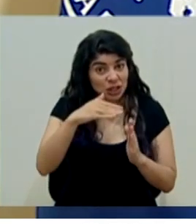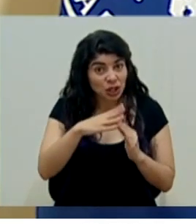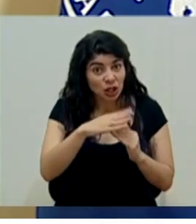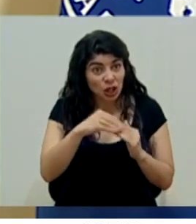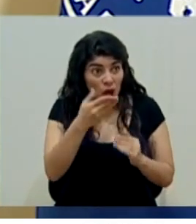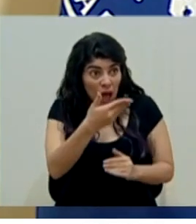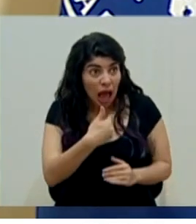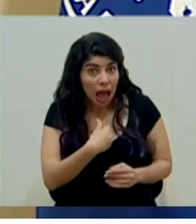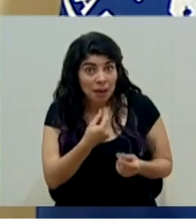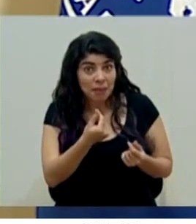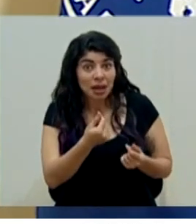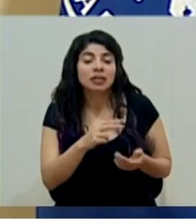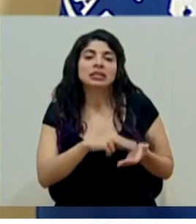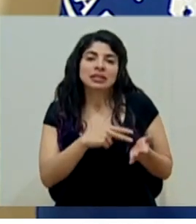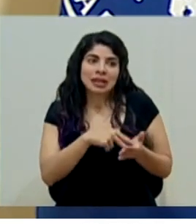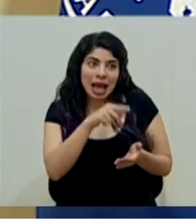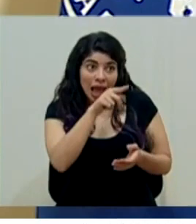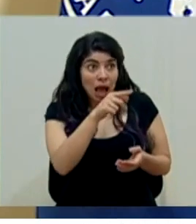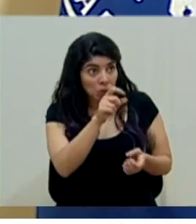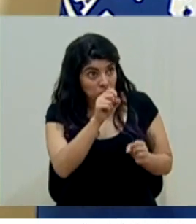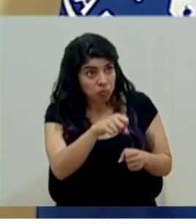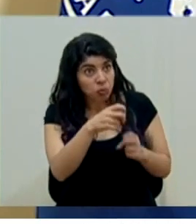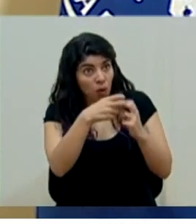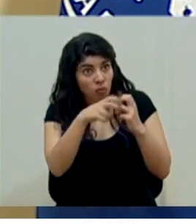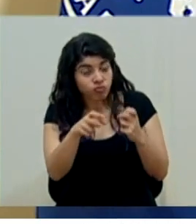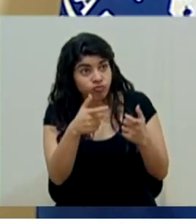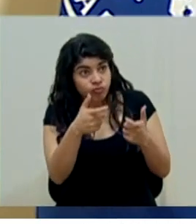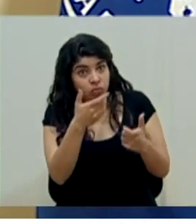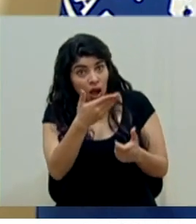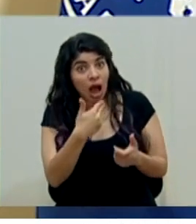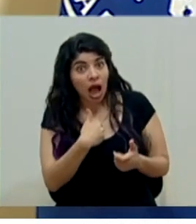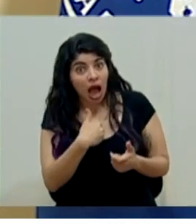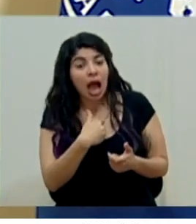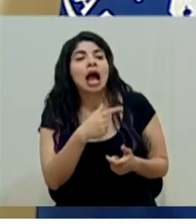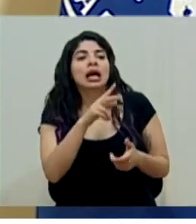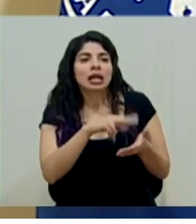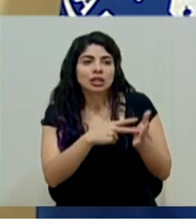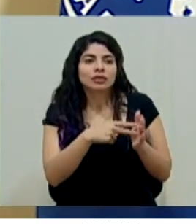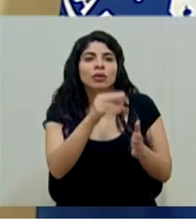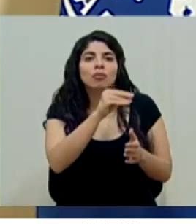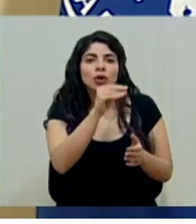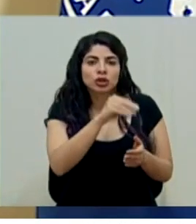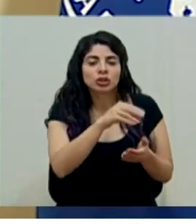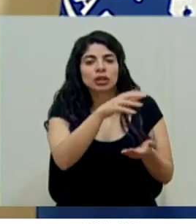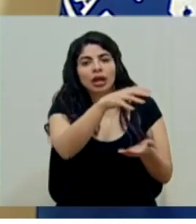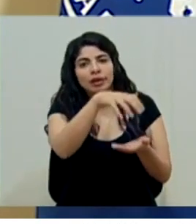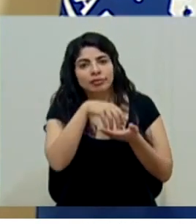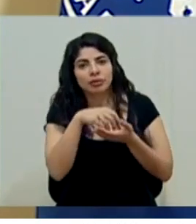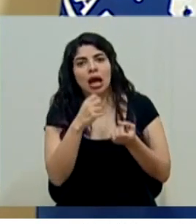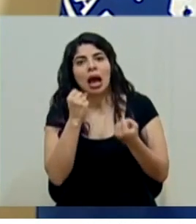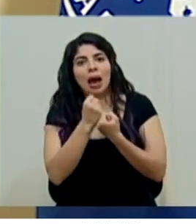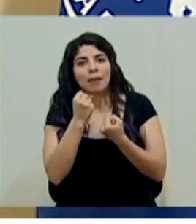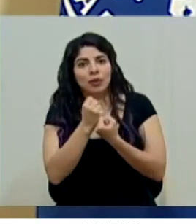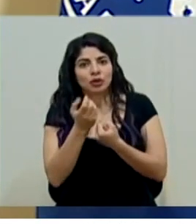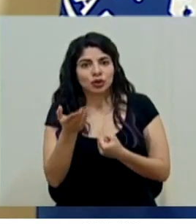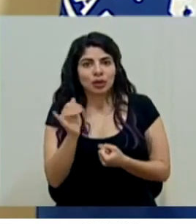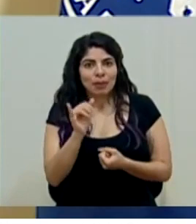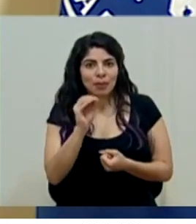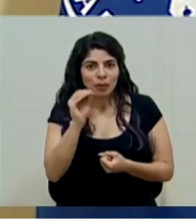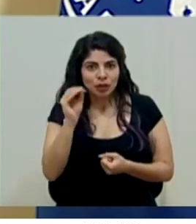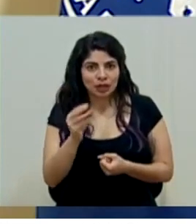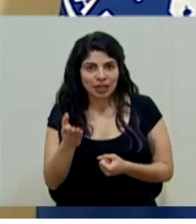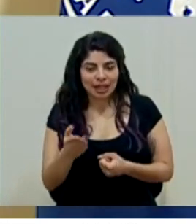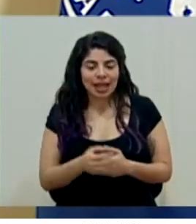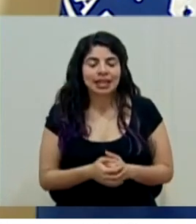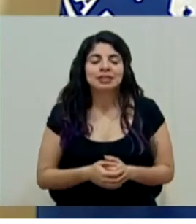colones, pues le estamos pidiendo allí, por esa capacidad económica, que apoye en esta circunstancia premiante. Pero decir otra